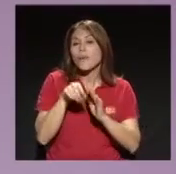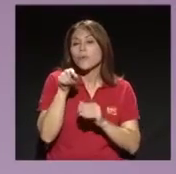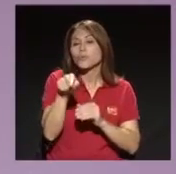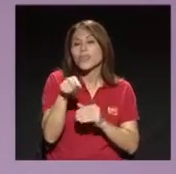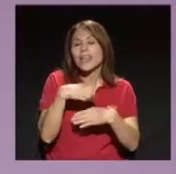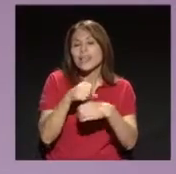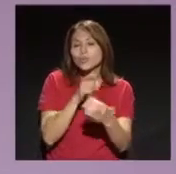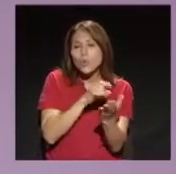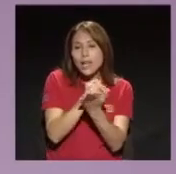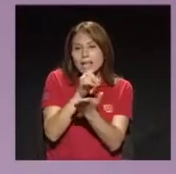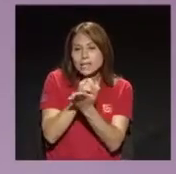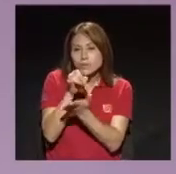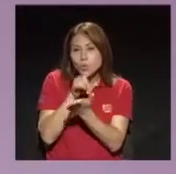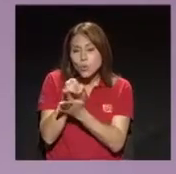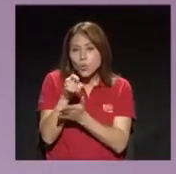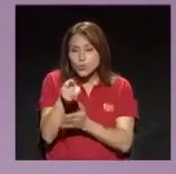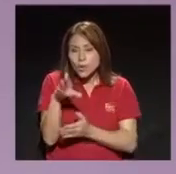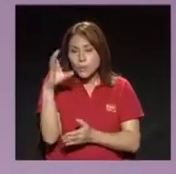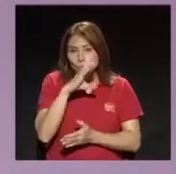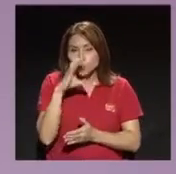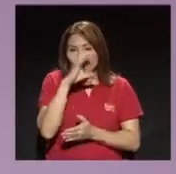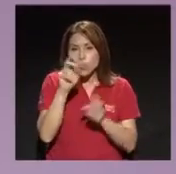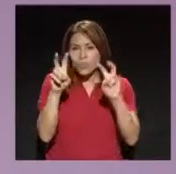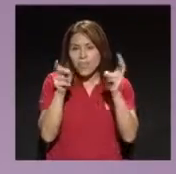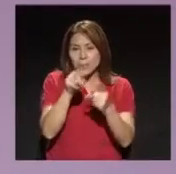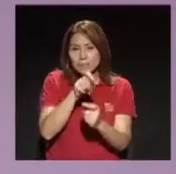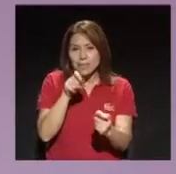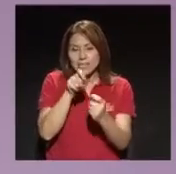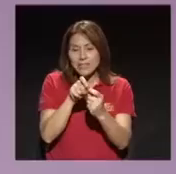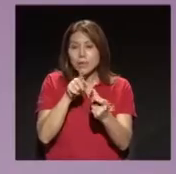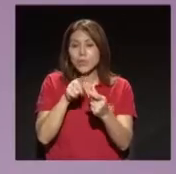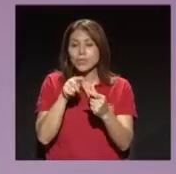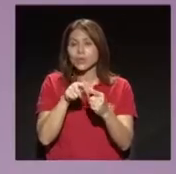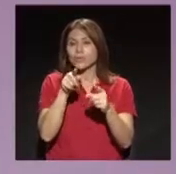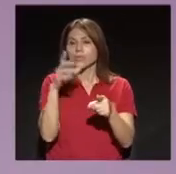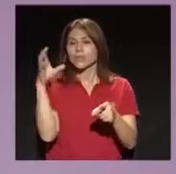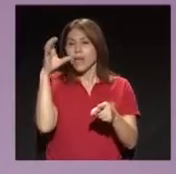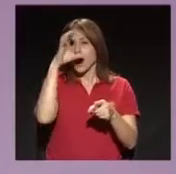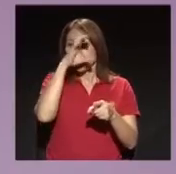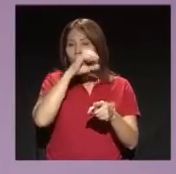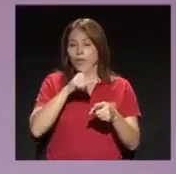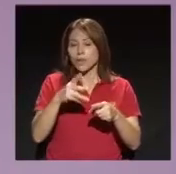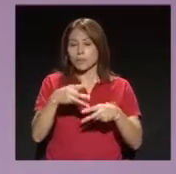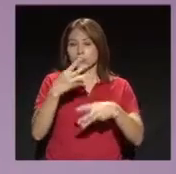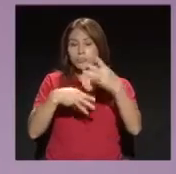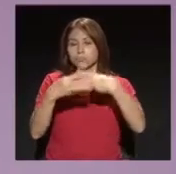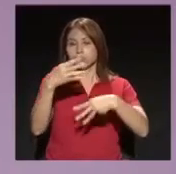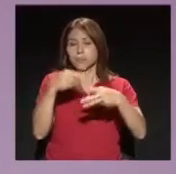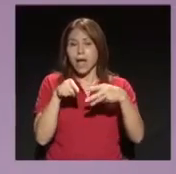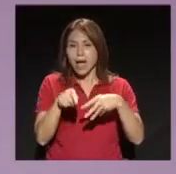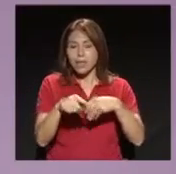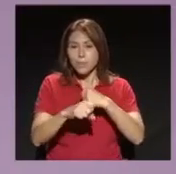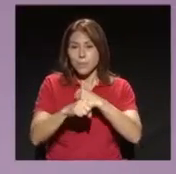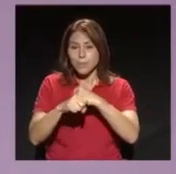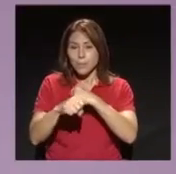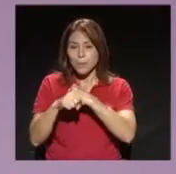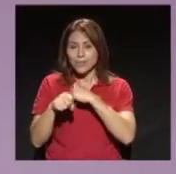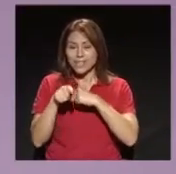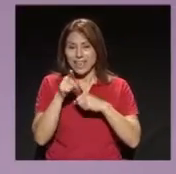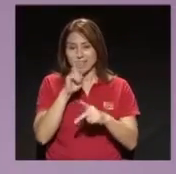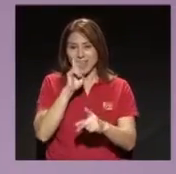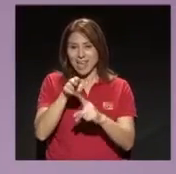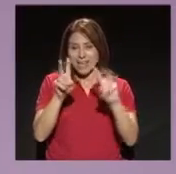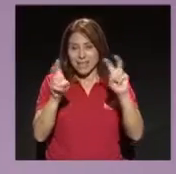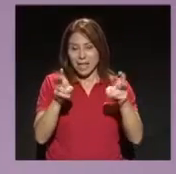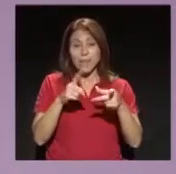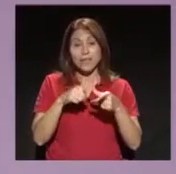en específico, te vas a dar cuenta que te van a salir promociones sobre ese tema, ¿verdad? Entonces, uh-huh, creo que también un poco es lo